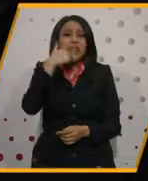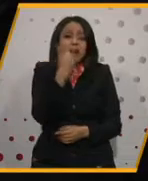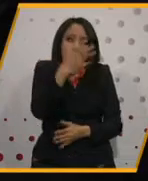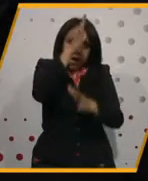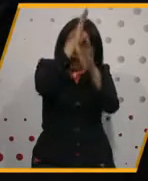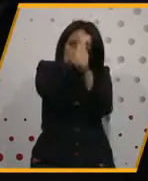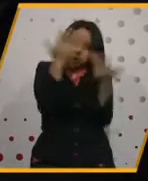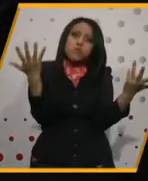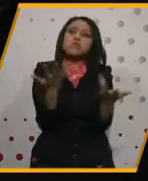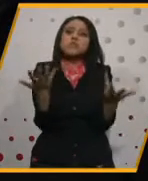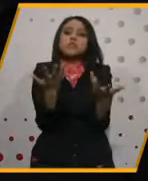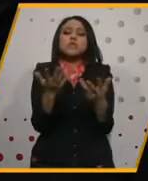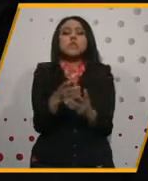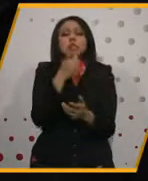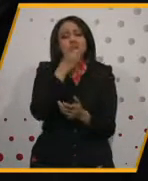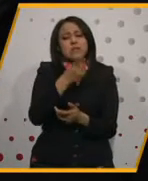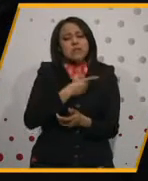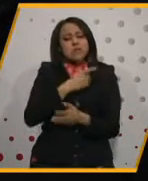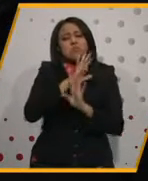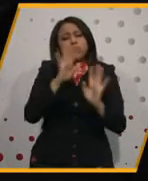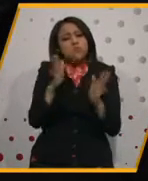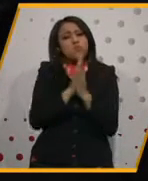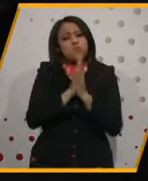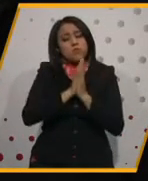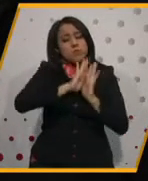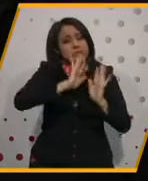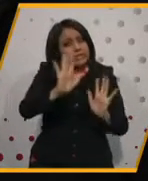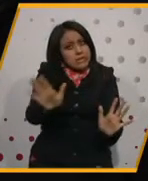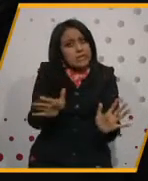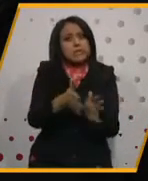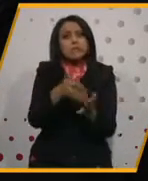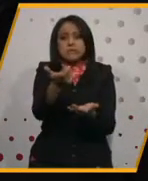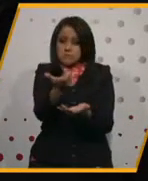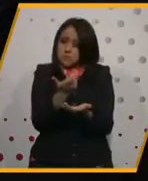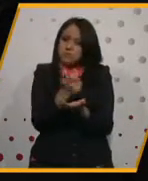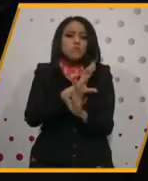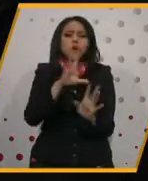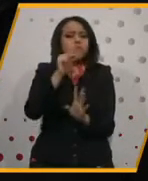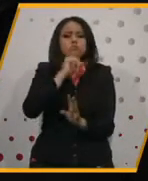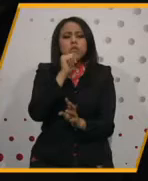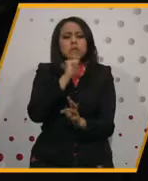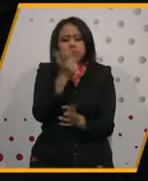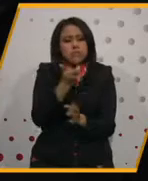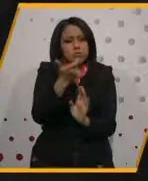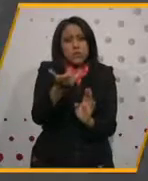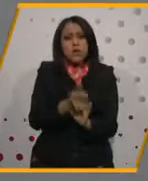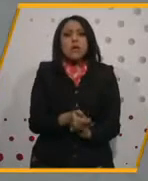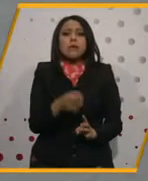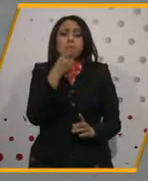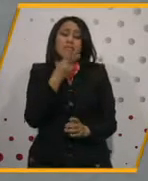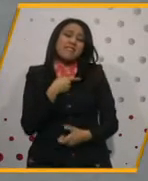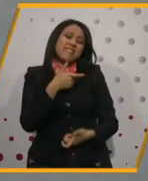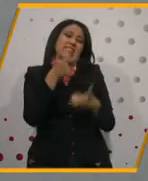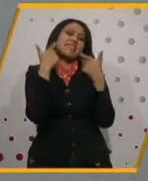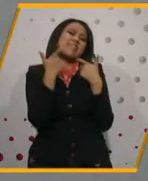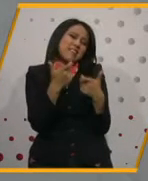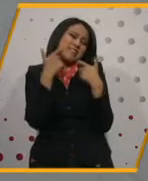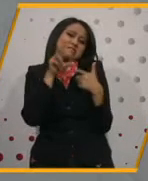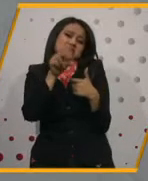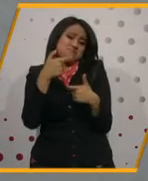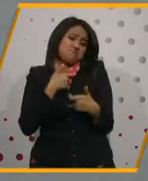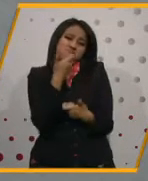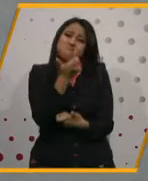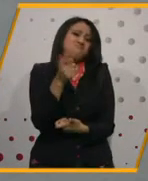a suplicarle que me lo dejara, que por favor ya no me pagara nada, y burlándose me dijo que no me iba a pagar